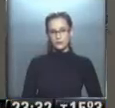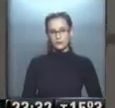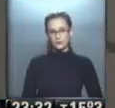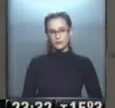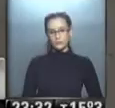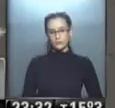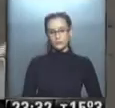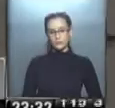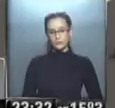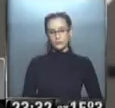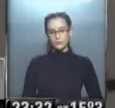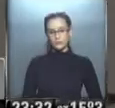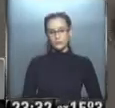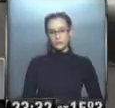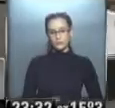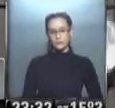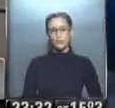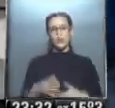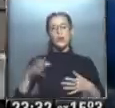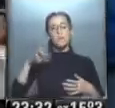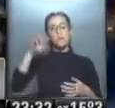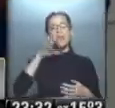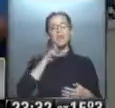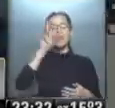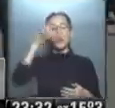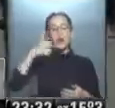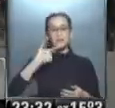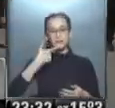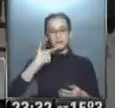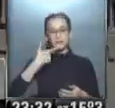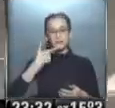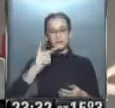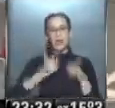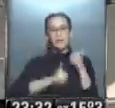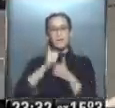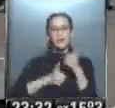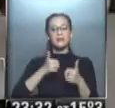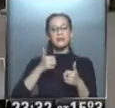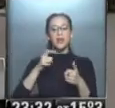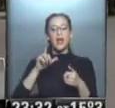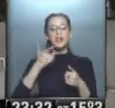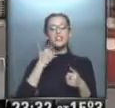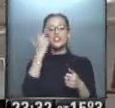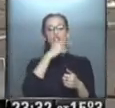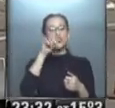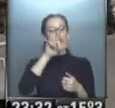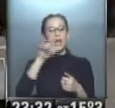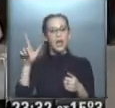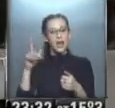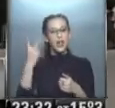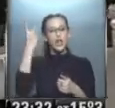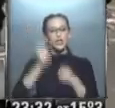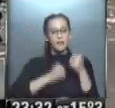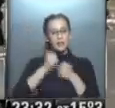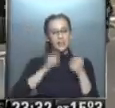En un consorcio formado por Petrobras, la empresa anglo-holandesa Shell, la francesa Total y